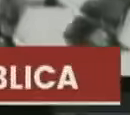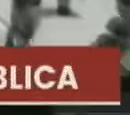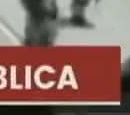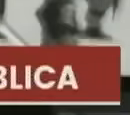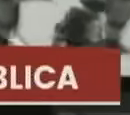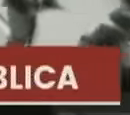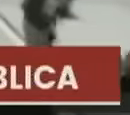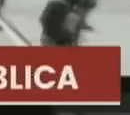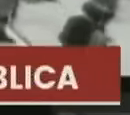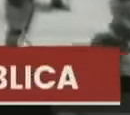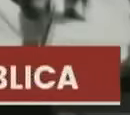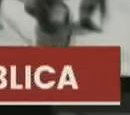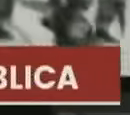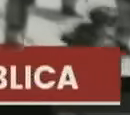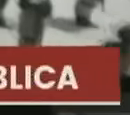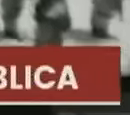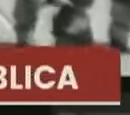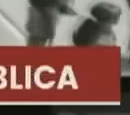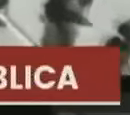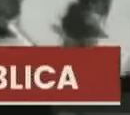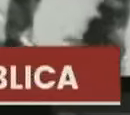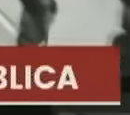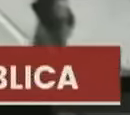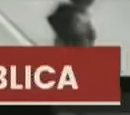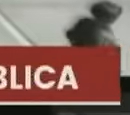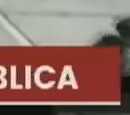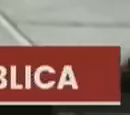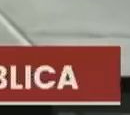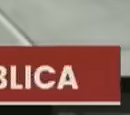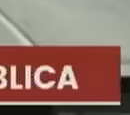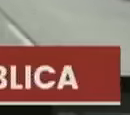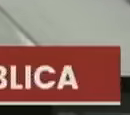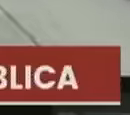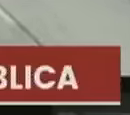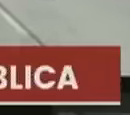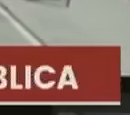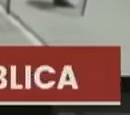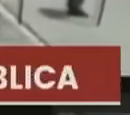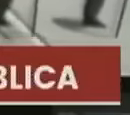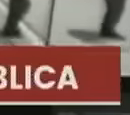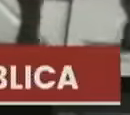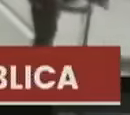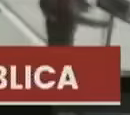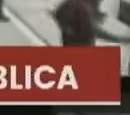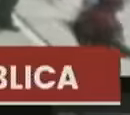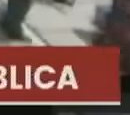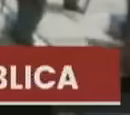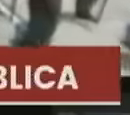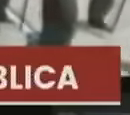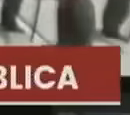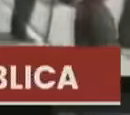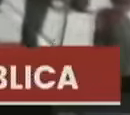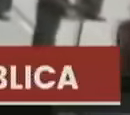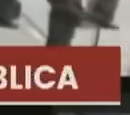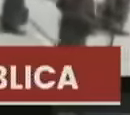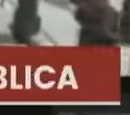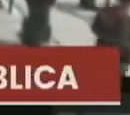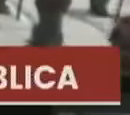estaríamos reemplazando de esa manera la democracia por lo que yo llamo